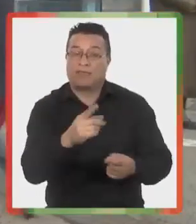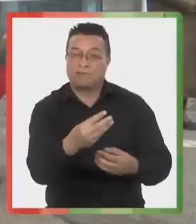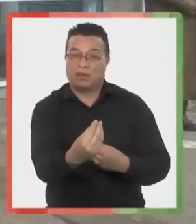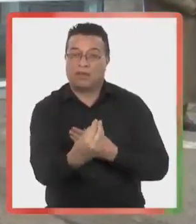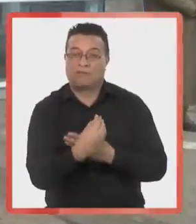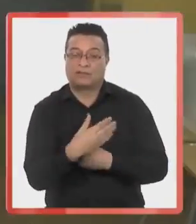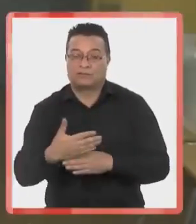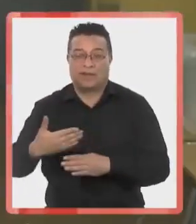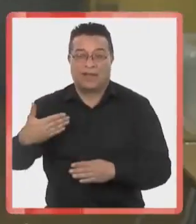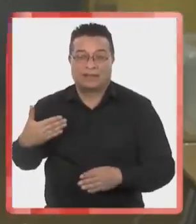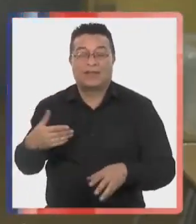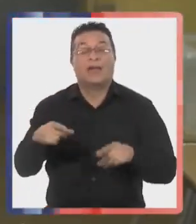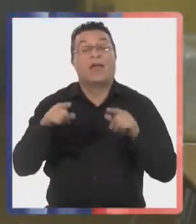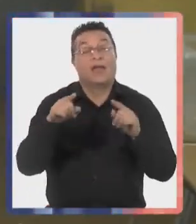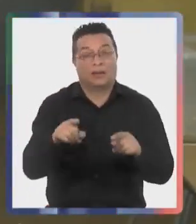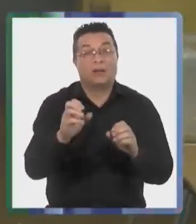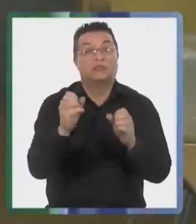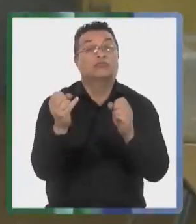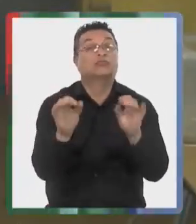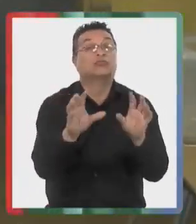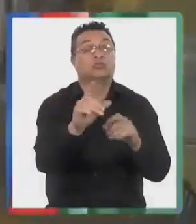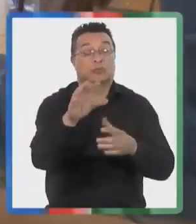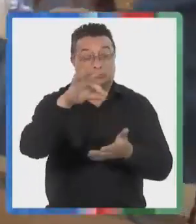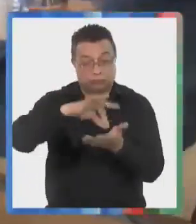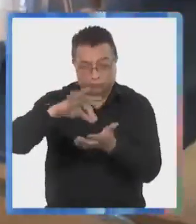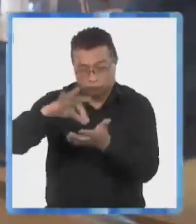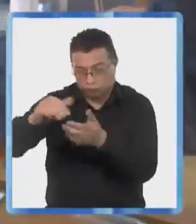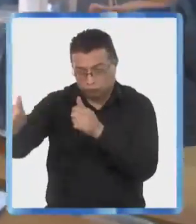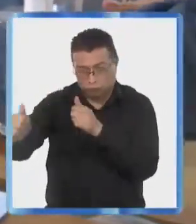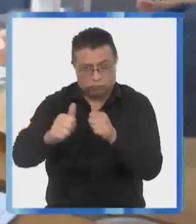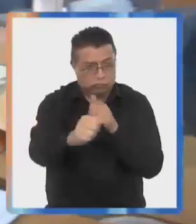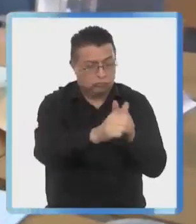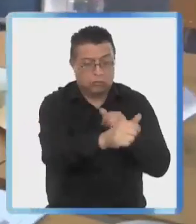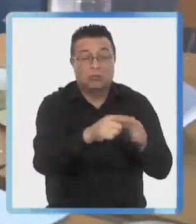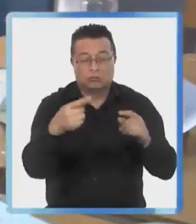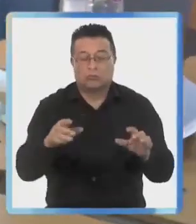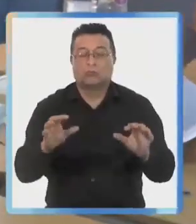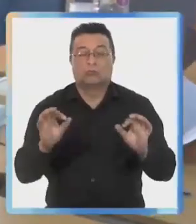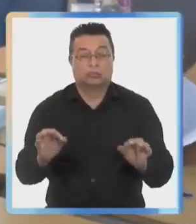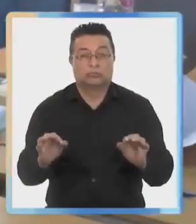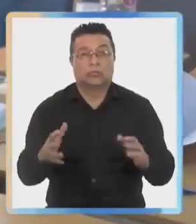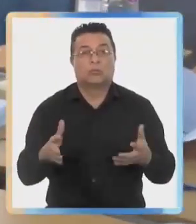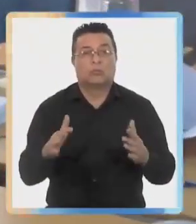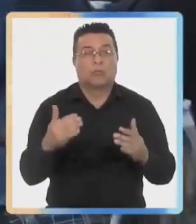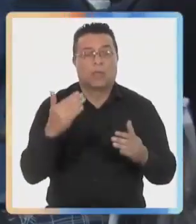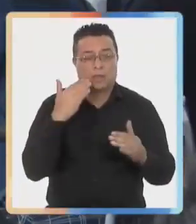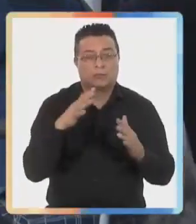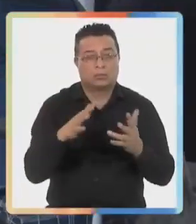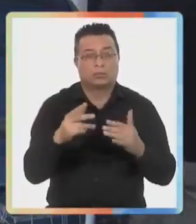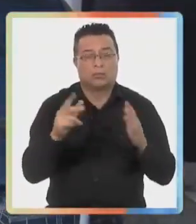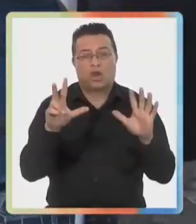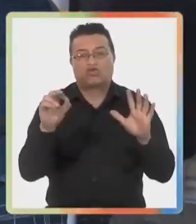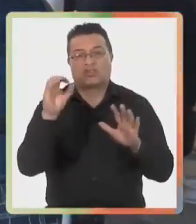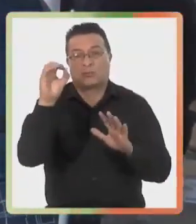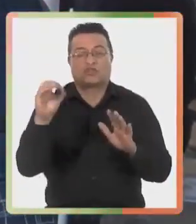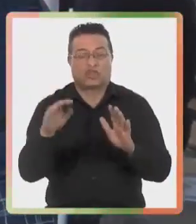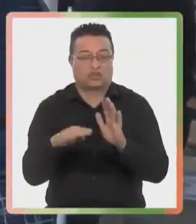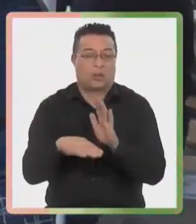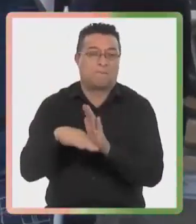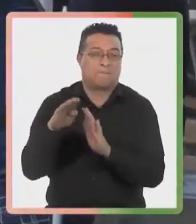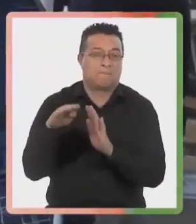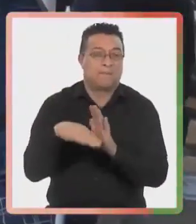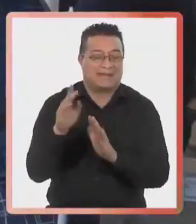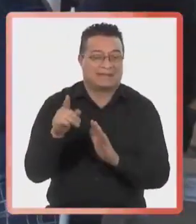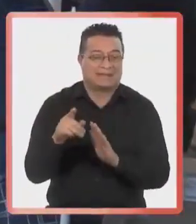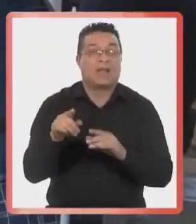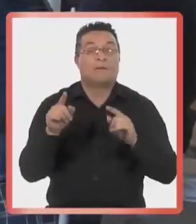Hemos subido, como te decía, la cantidad de personas georreferenciadas. Estamos acercándonos más allá del 80%